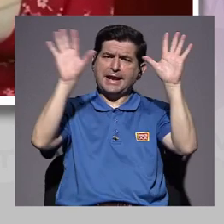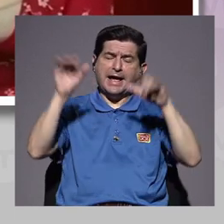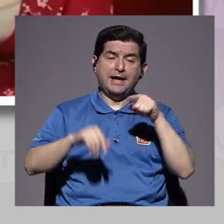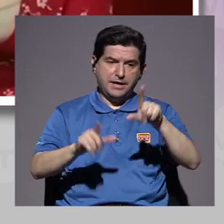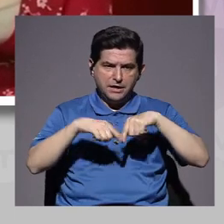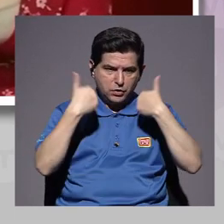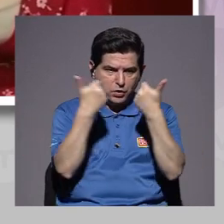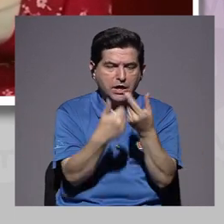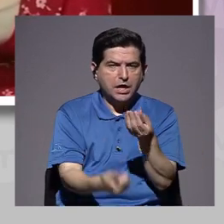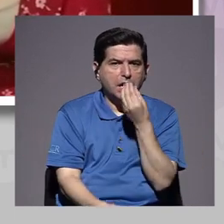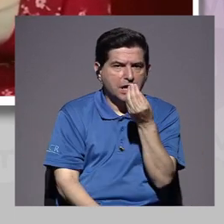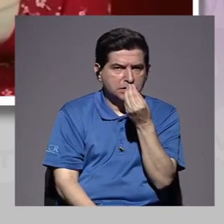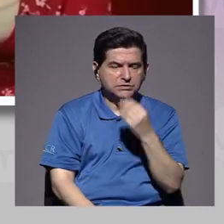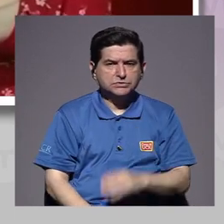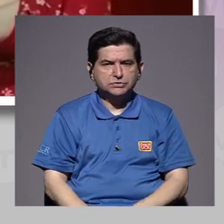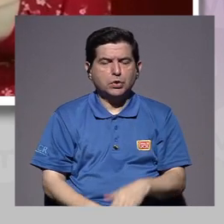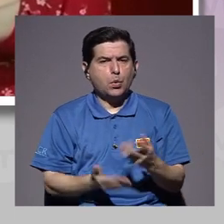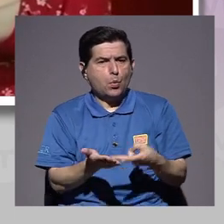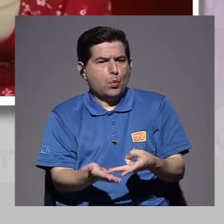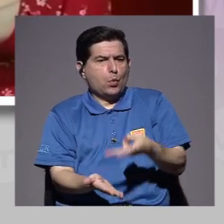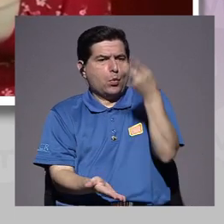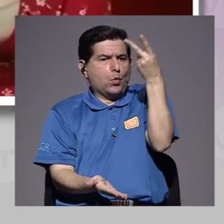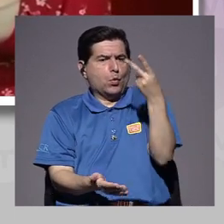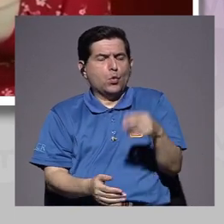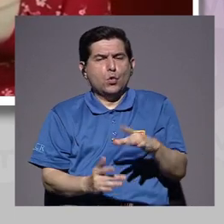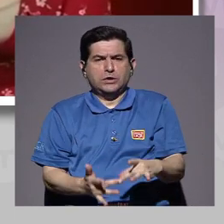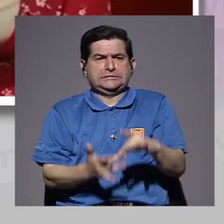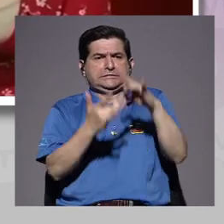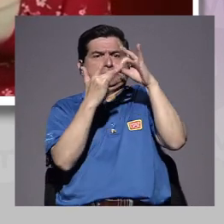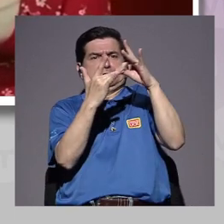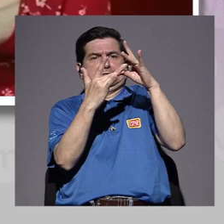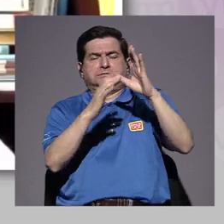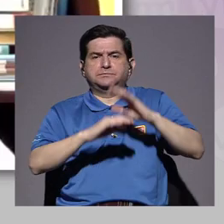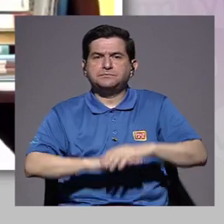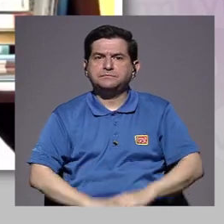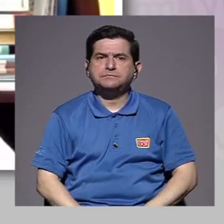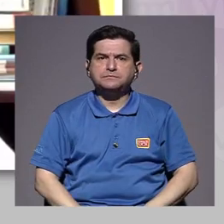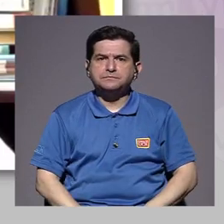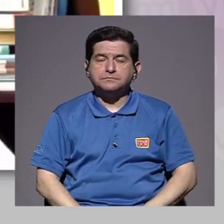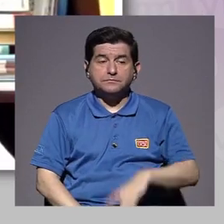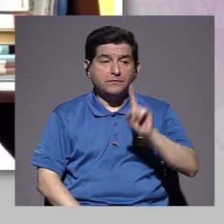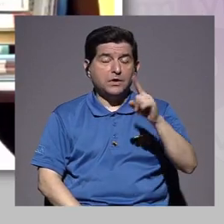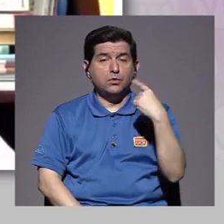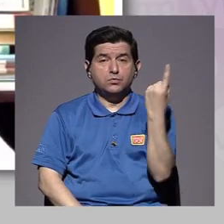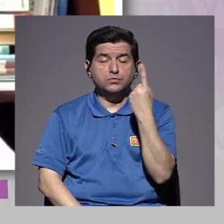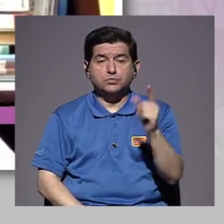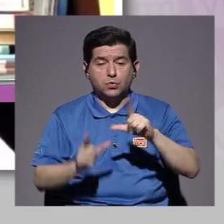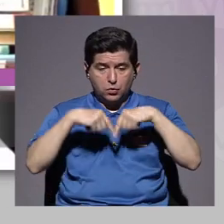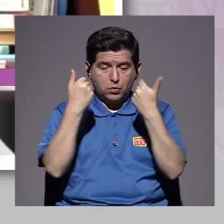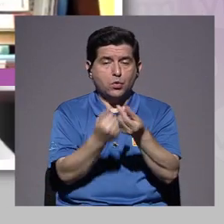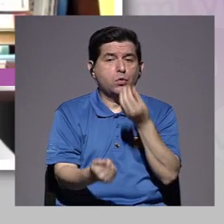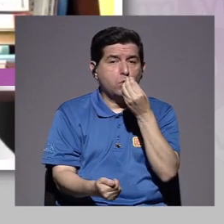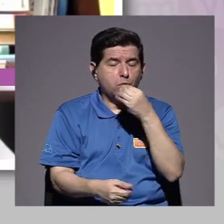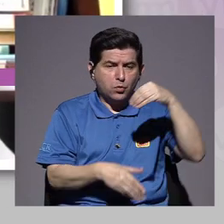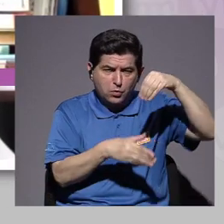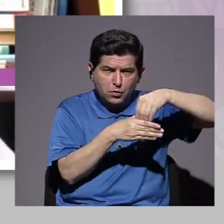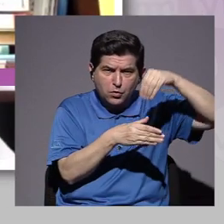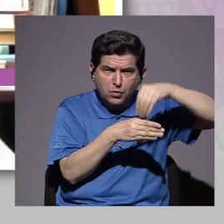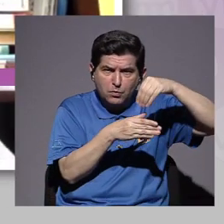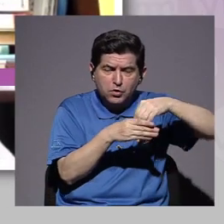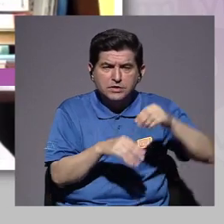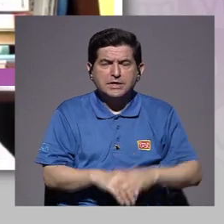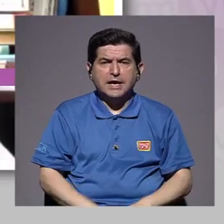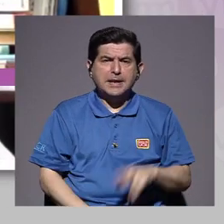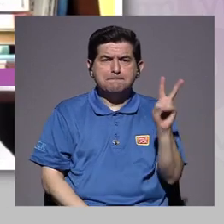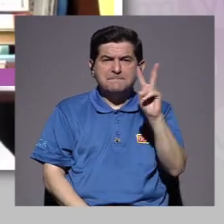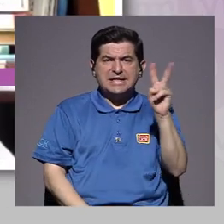es que este es un grupo de alimentos muy valioso y muy especial porque en un solo grupo de alimentos contiene una